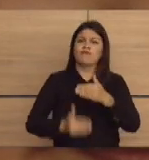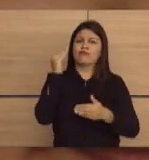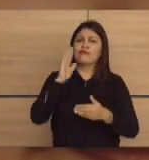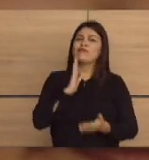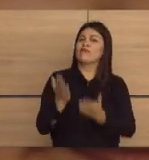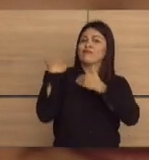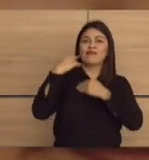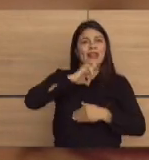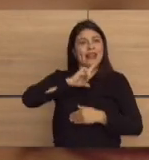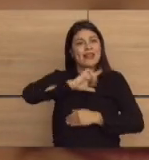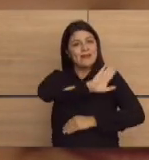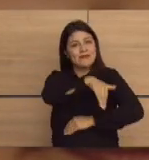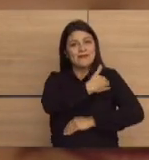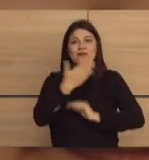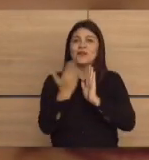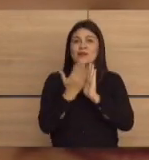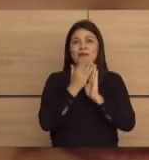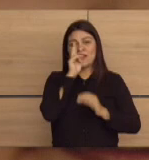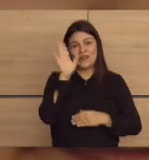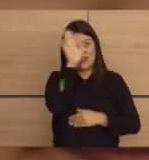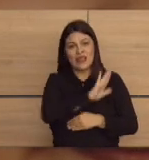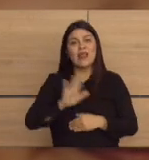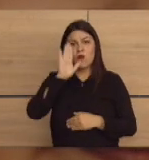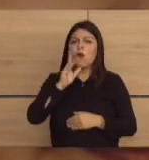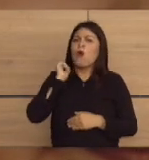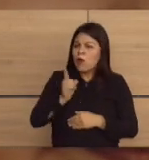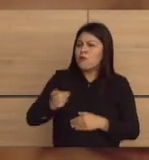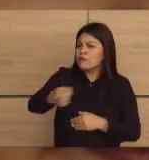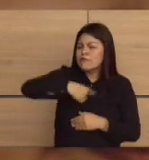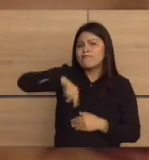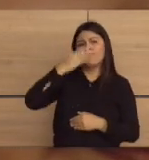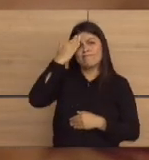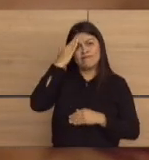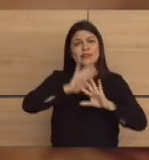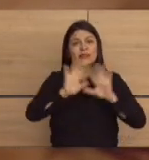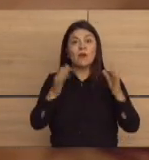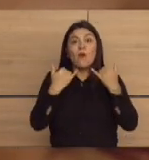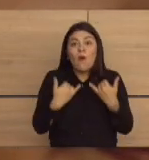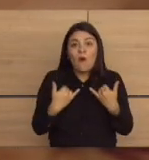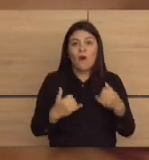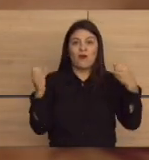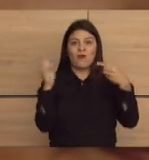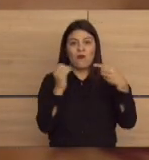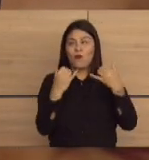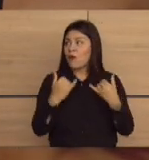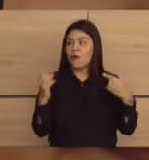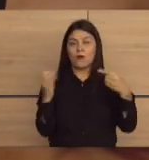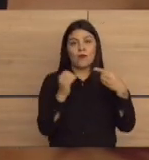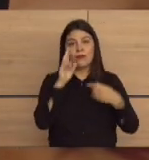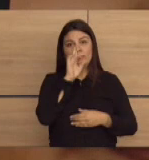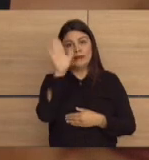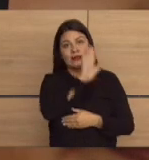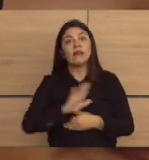de Educación Nacional, porque consideramos que a través de este Foro Educativo Nacional